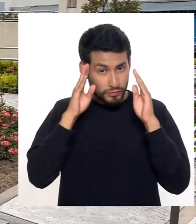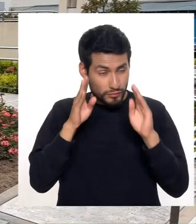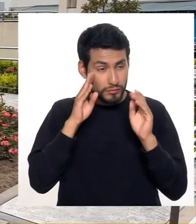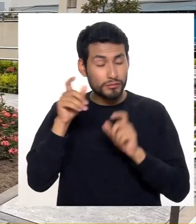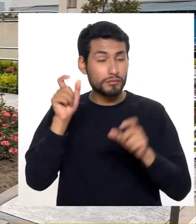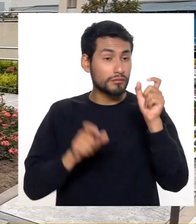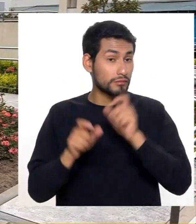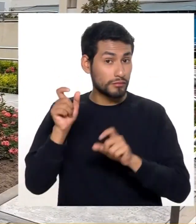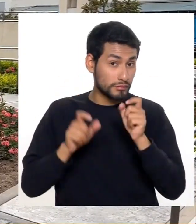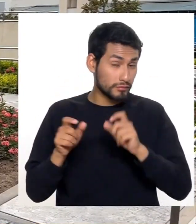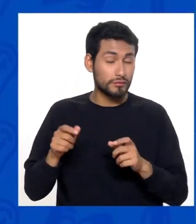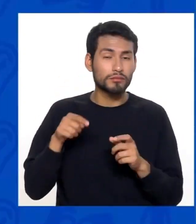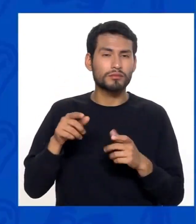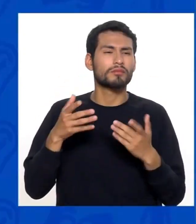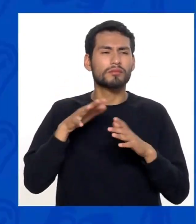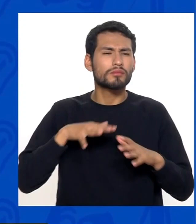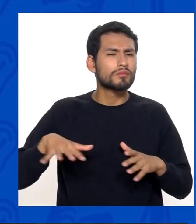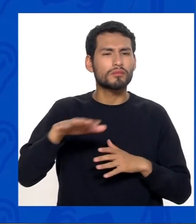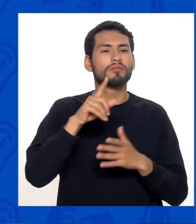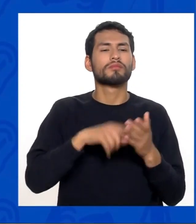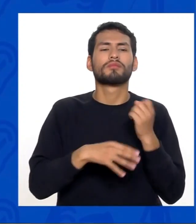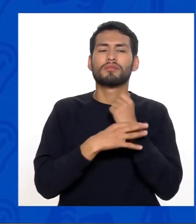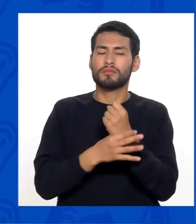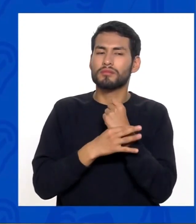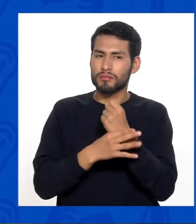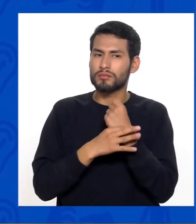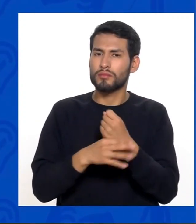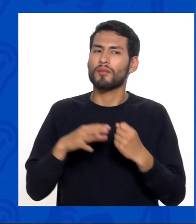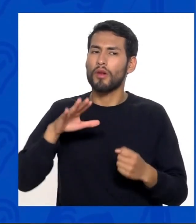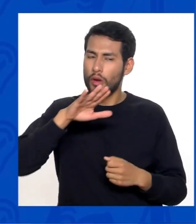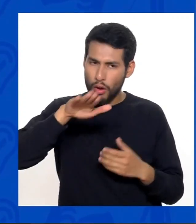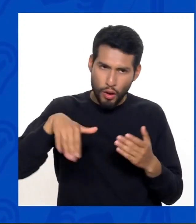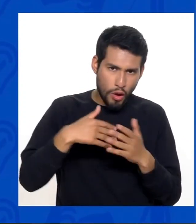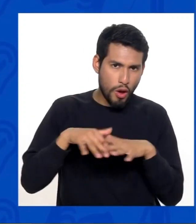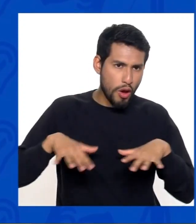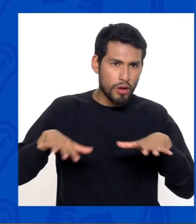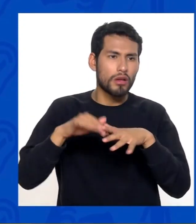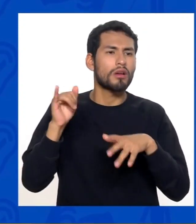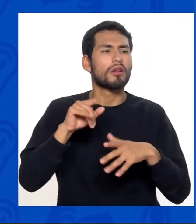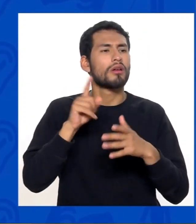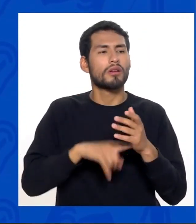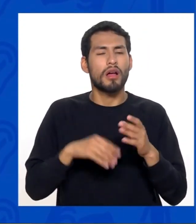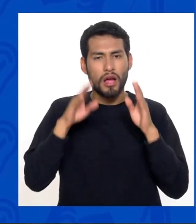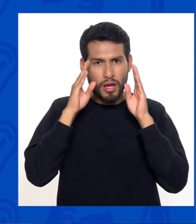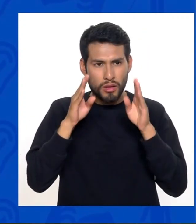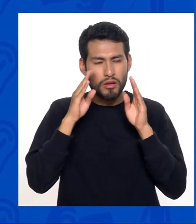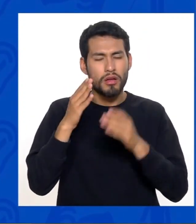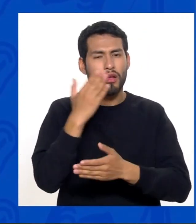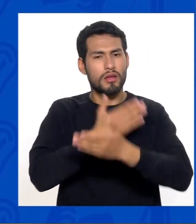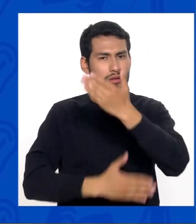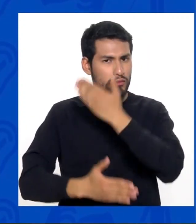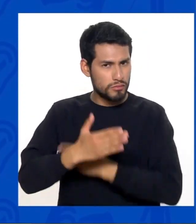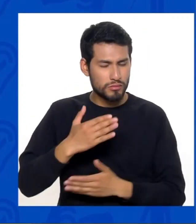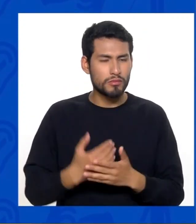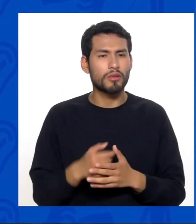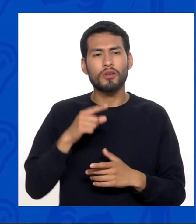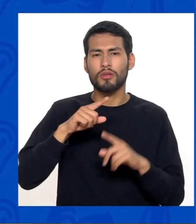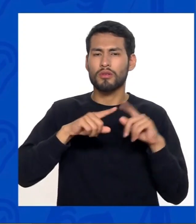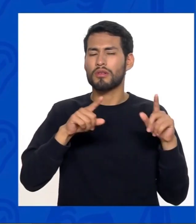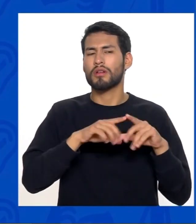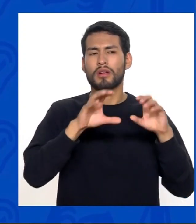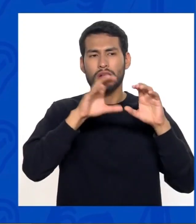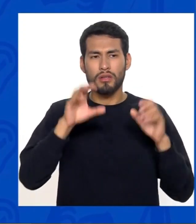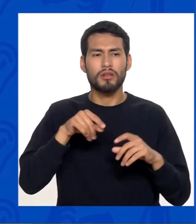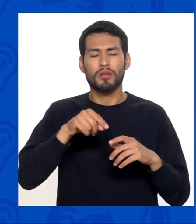una atención a la población en el campo de la medicina general y en la parte pues de la atención a la discapacidad, de